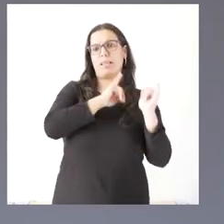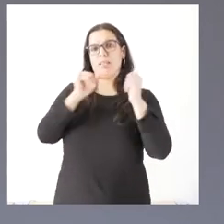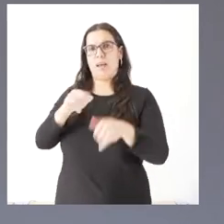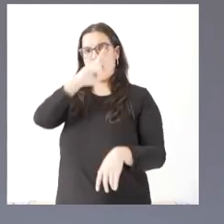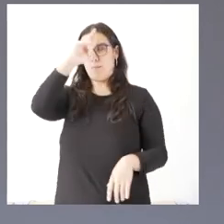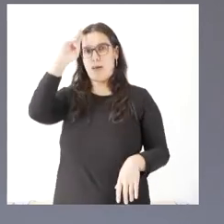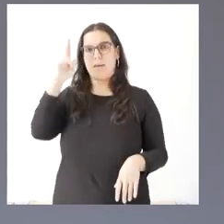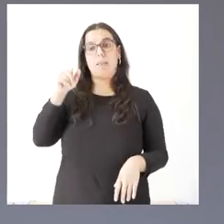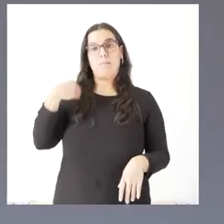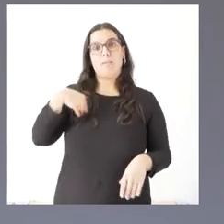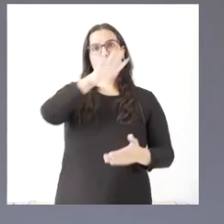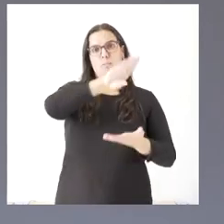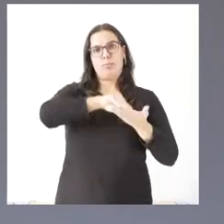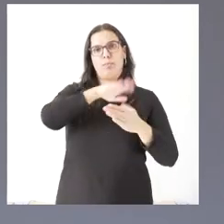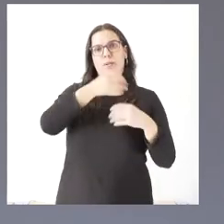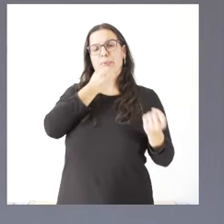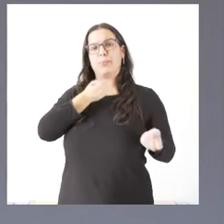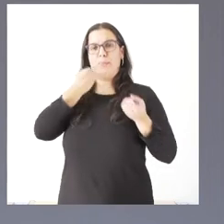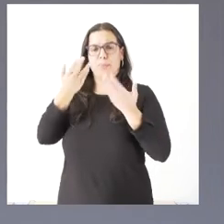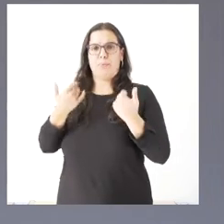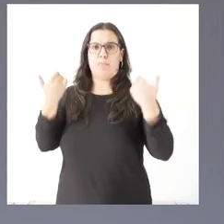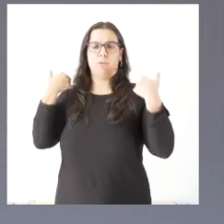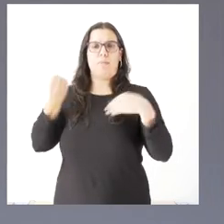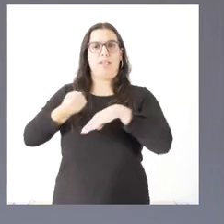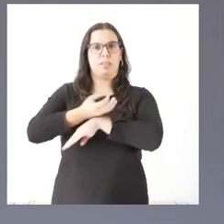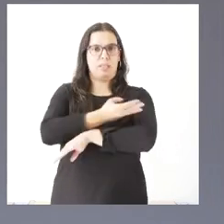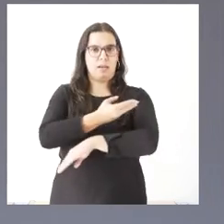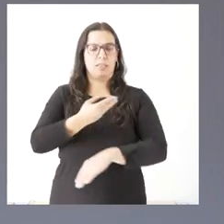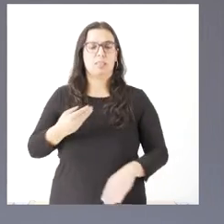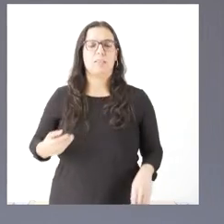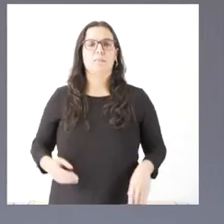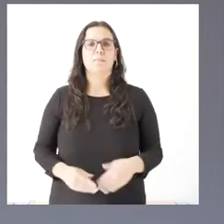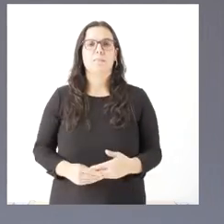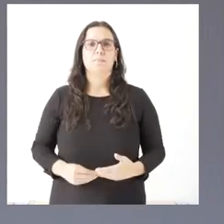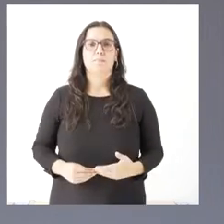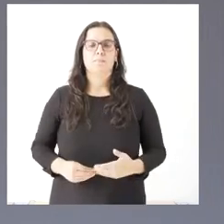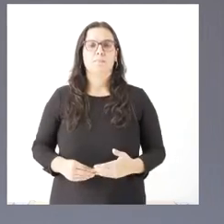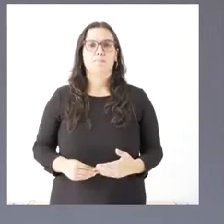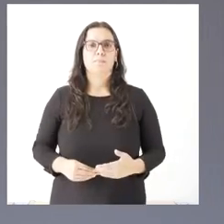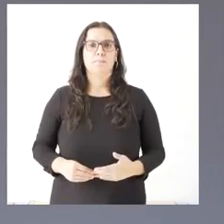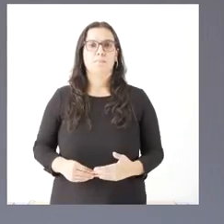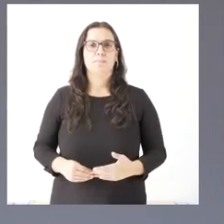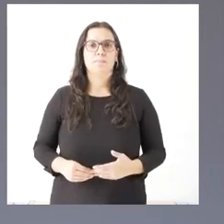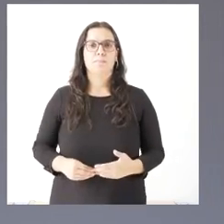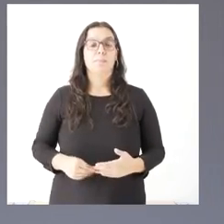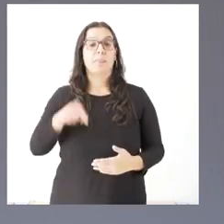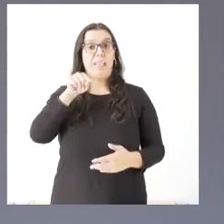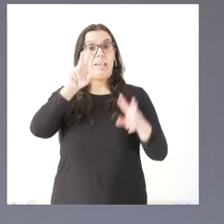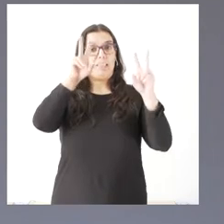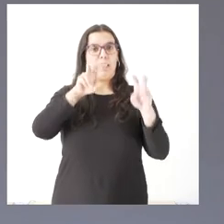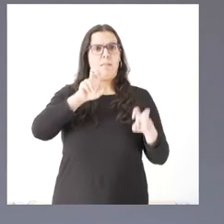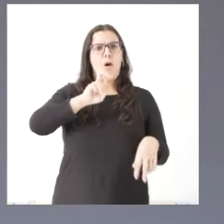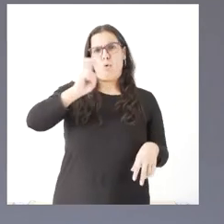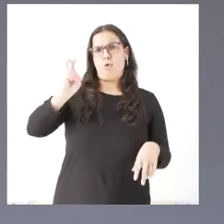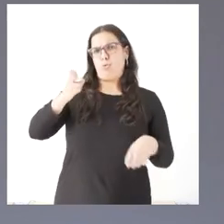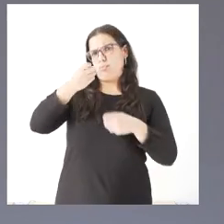se lo trasladaremos a la operadora de este sistema de transportes. esta y otras muchas otros temas